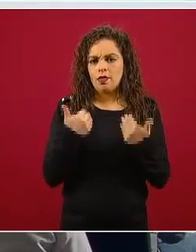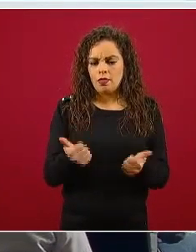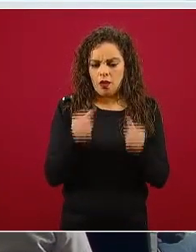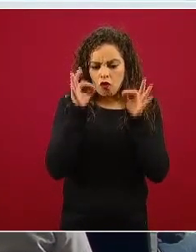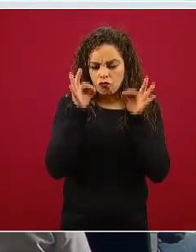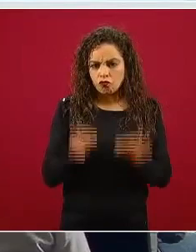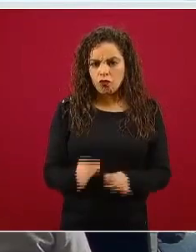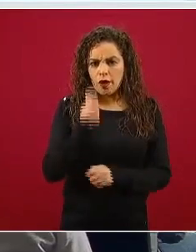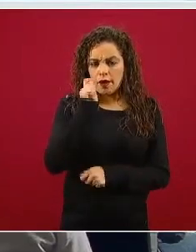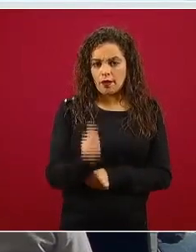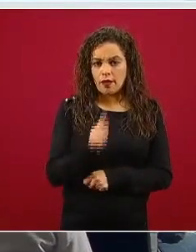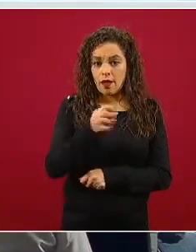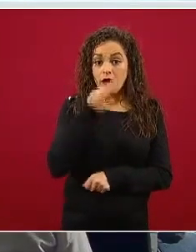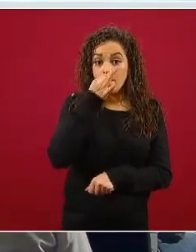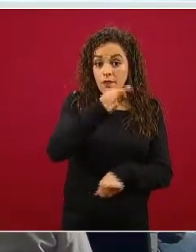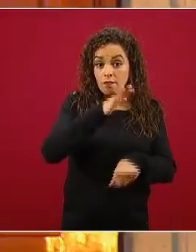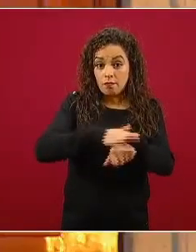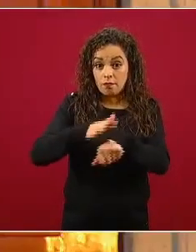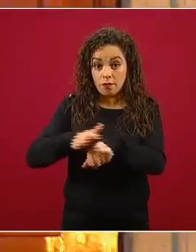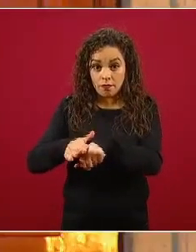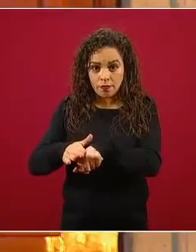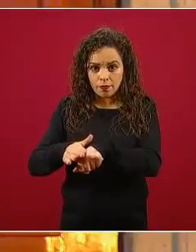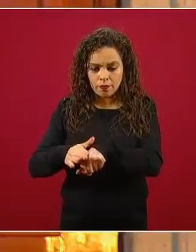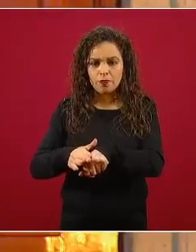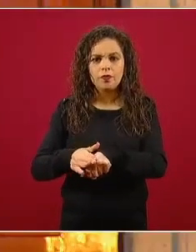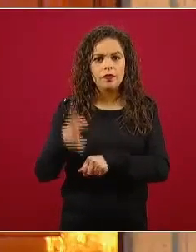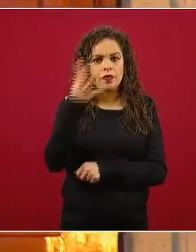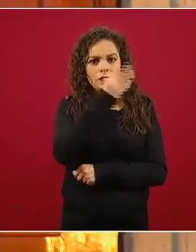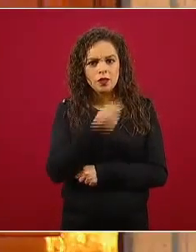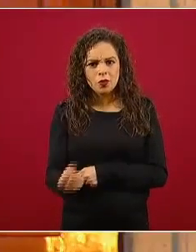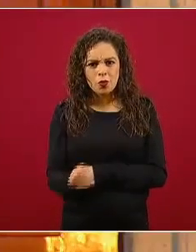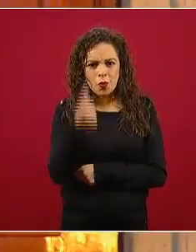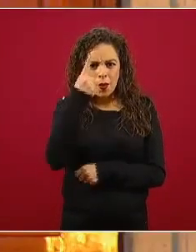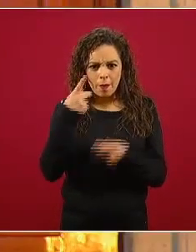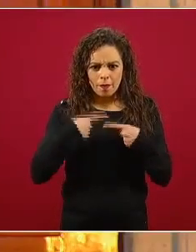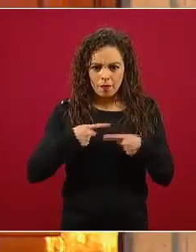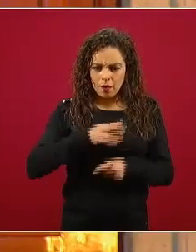pronto recibir la noticia de 501 muertes.